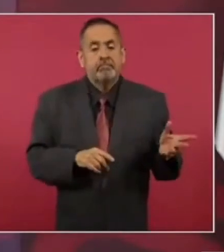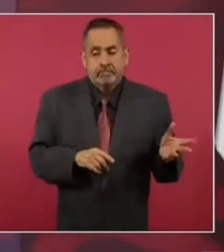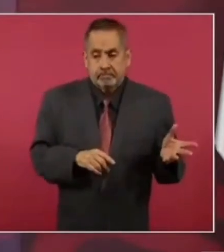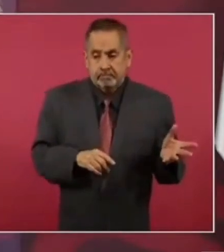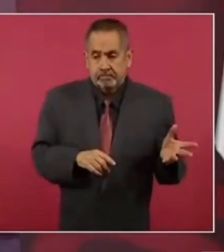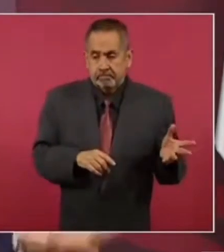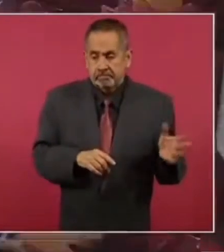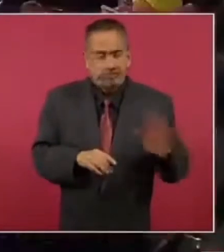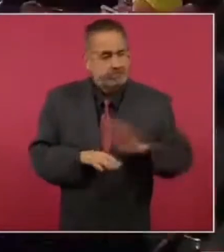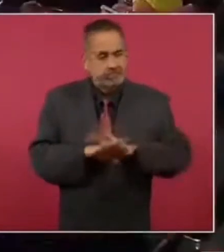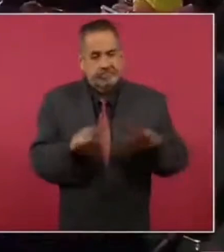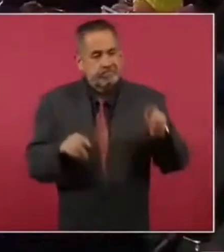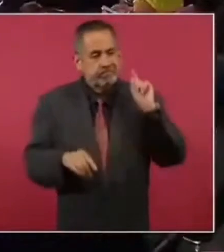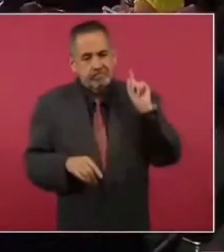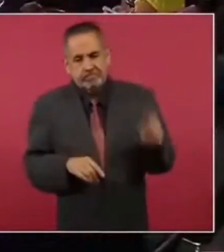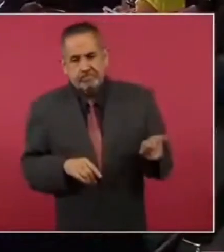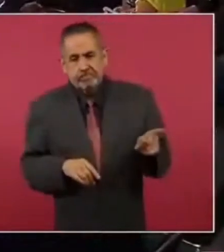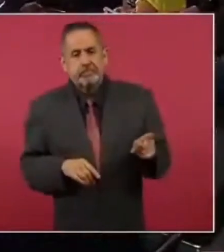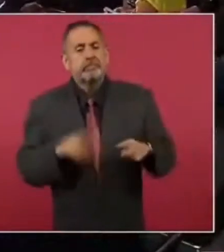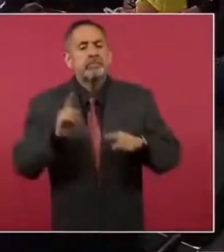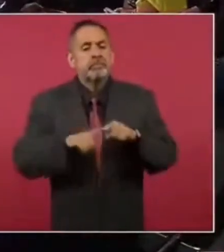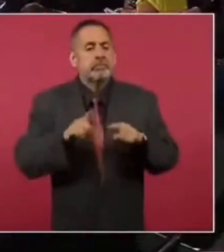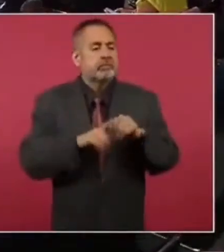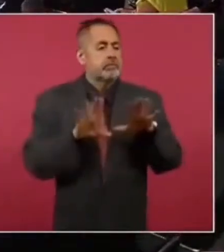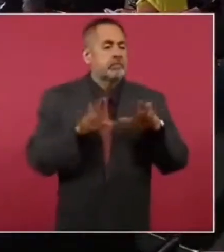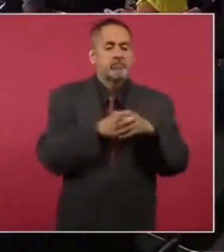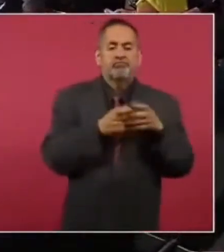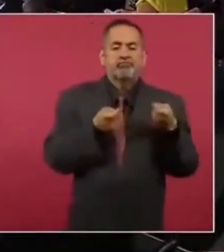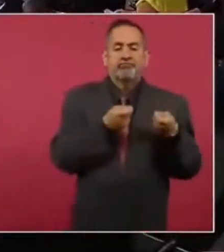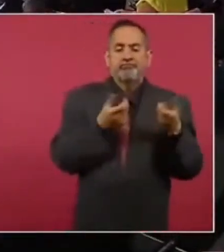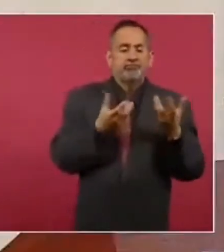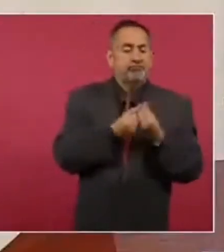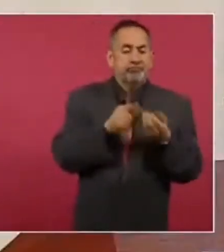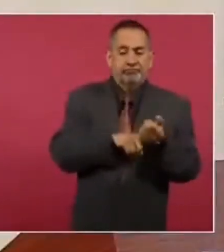quedó en manos de la oligarquía,